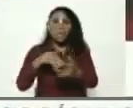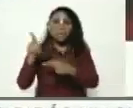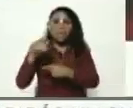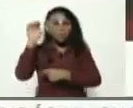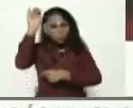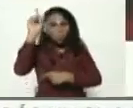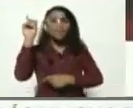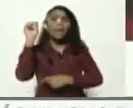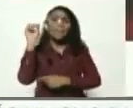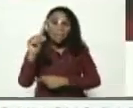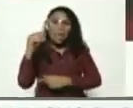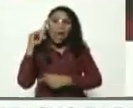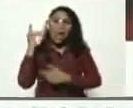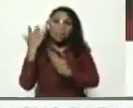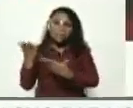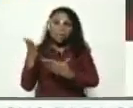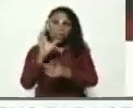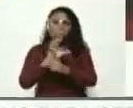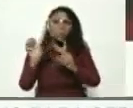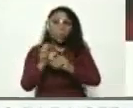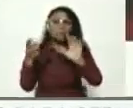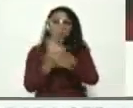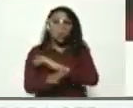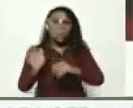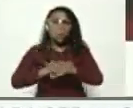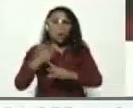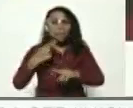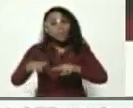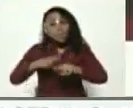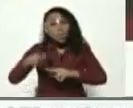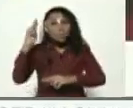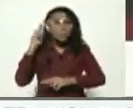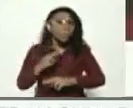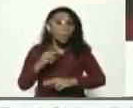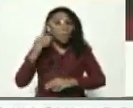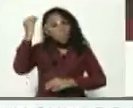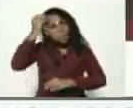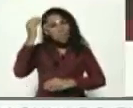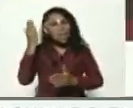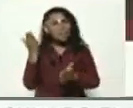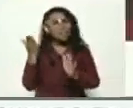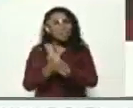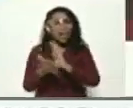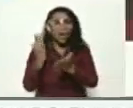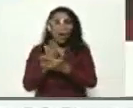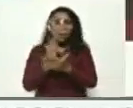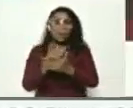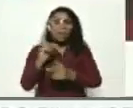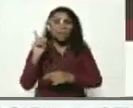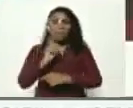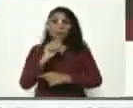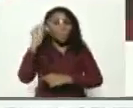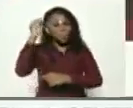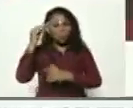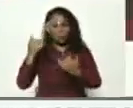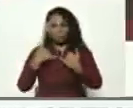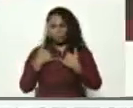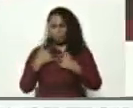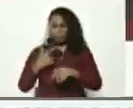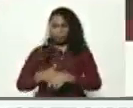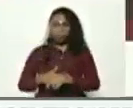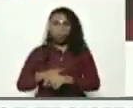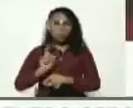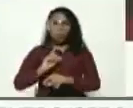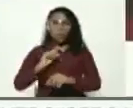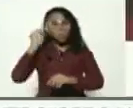también. Porque el niño Simón, si algo pensaba, es que no pensaba en su época. Bolívar pensaba en